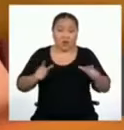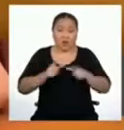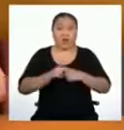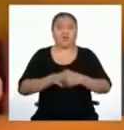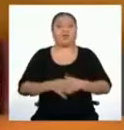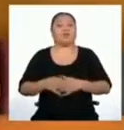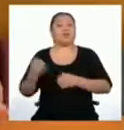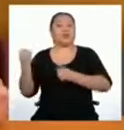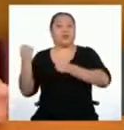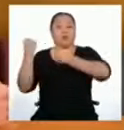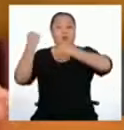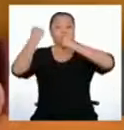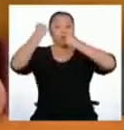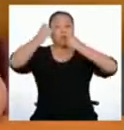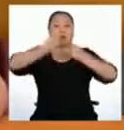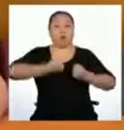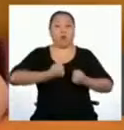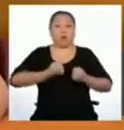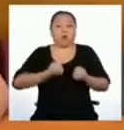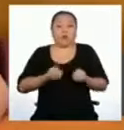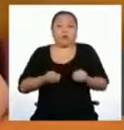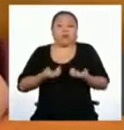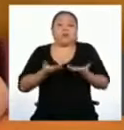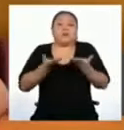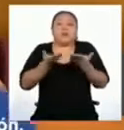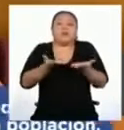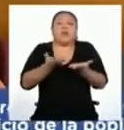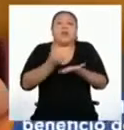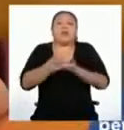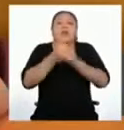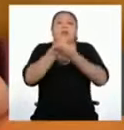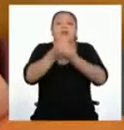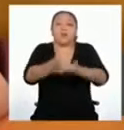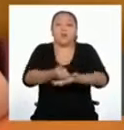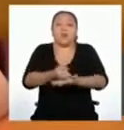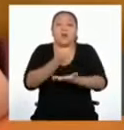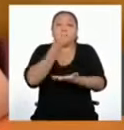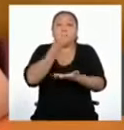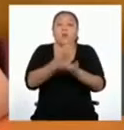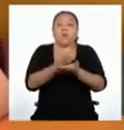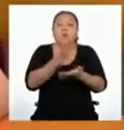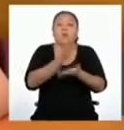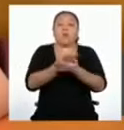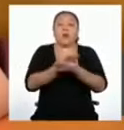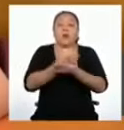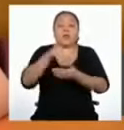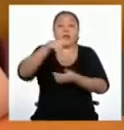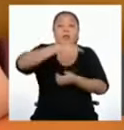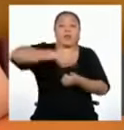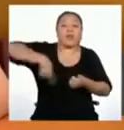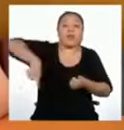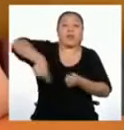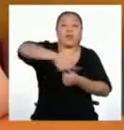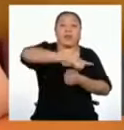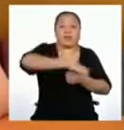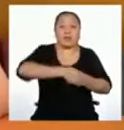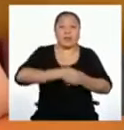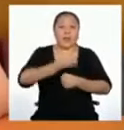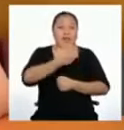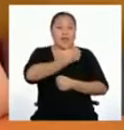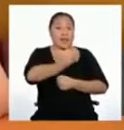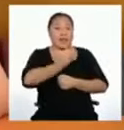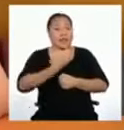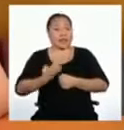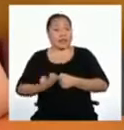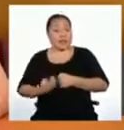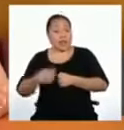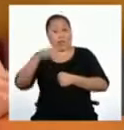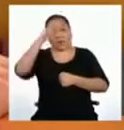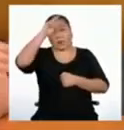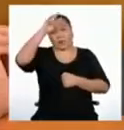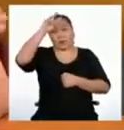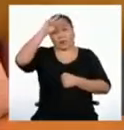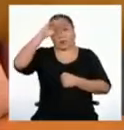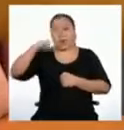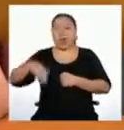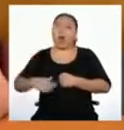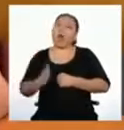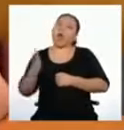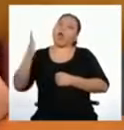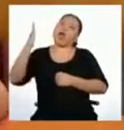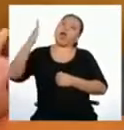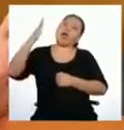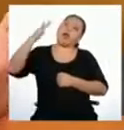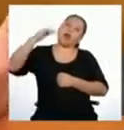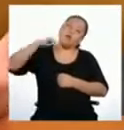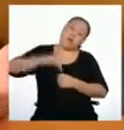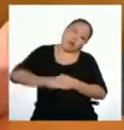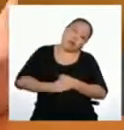ejerce el poder en beneficio de la población. El Estado peruano ha tenido altas y bajas a lo largo